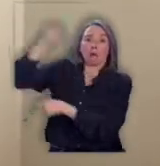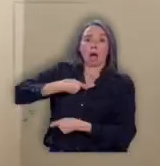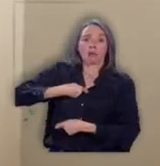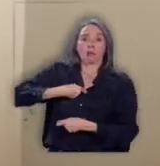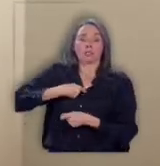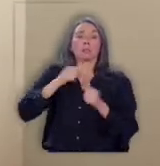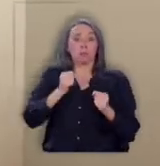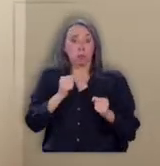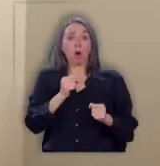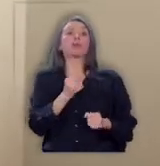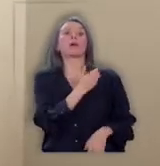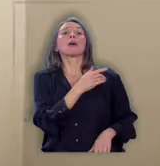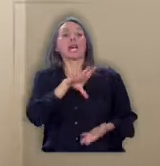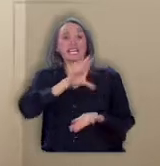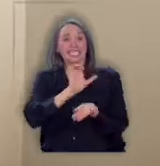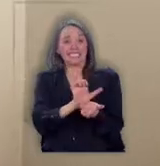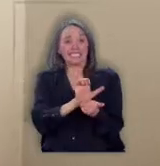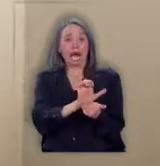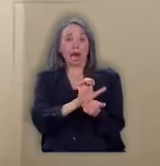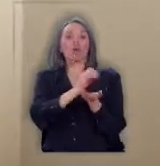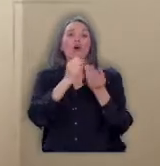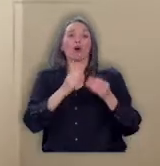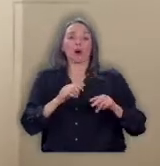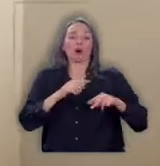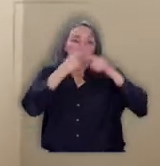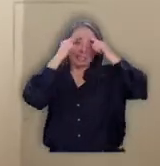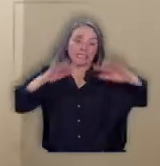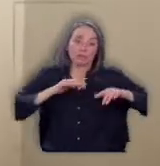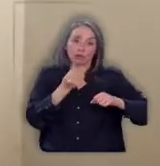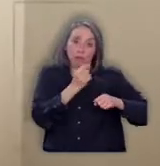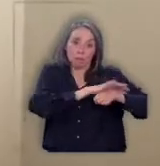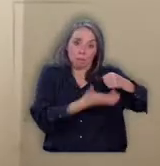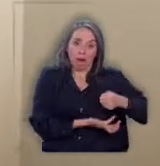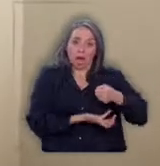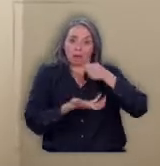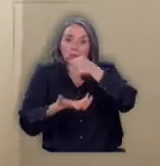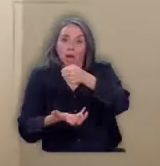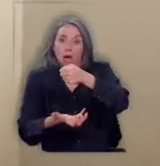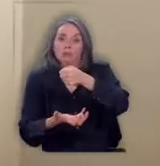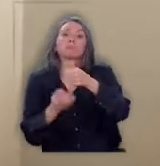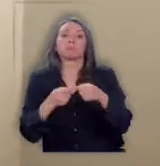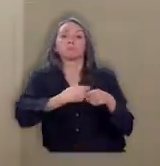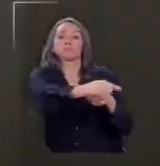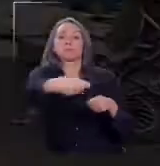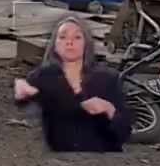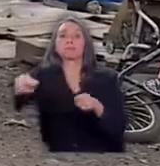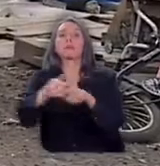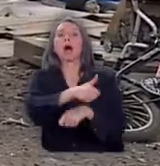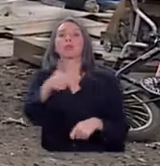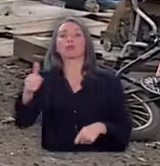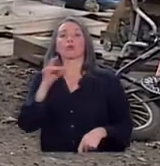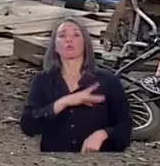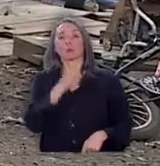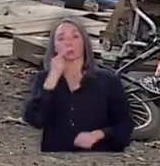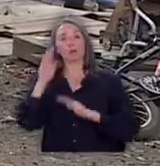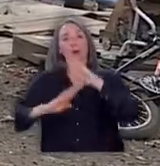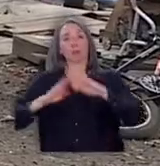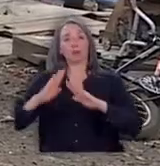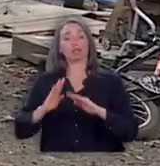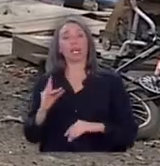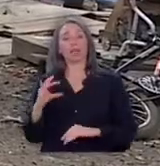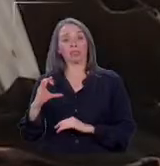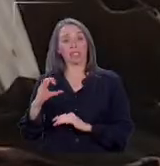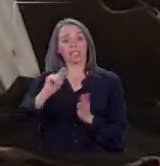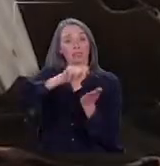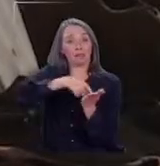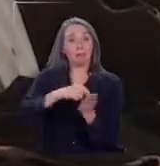un esfuerzo fiscal significativo que nos permita proteger adecuadamente a todas las chilenas y chilenos propuesta de la adc